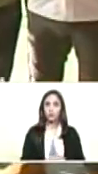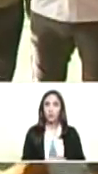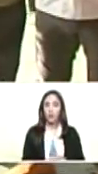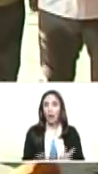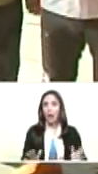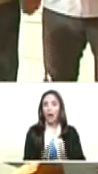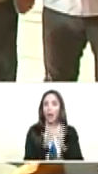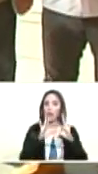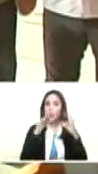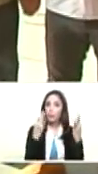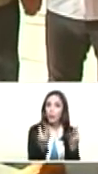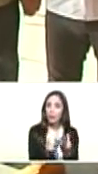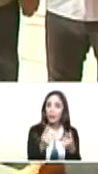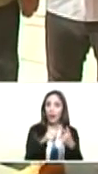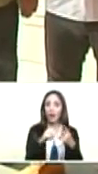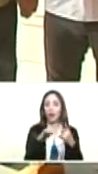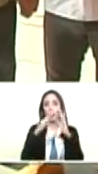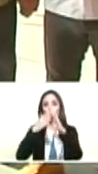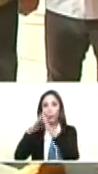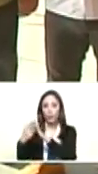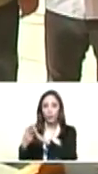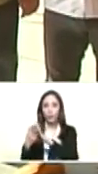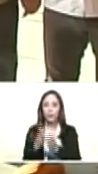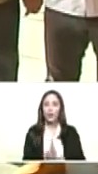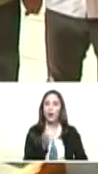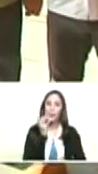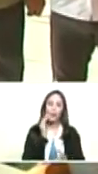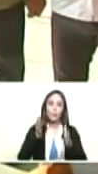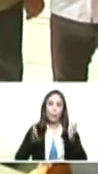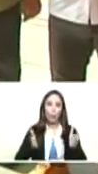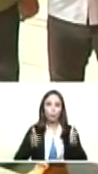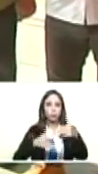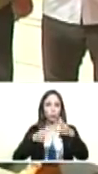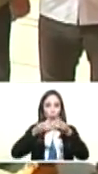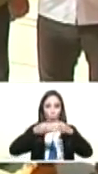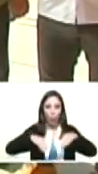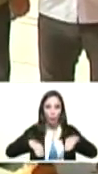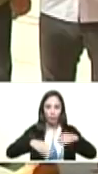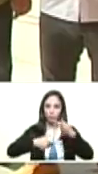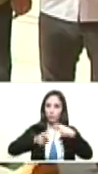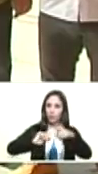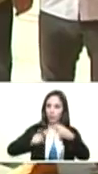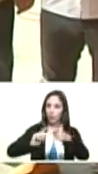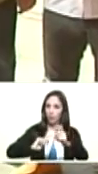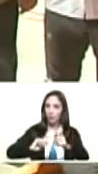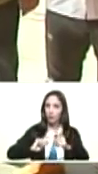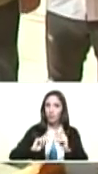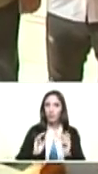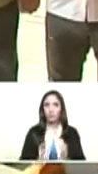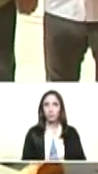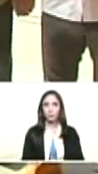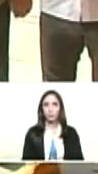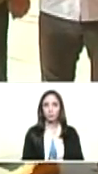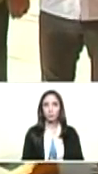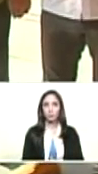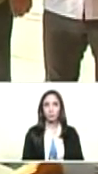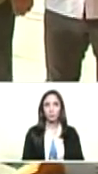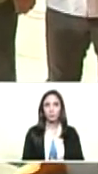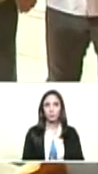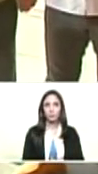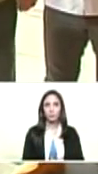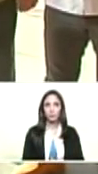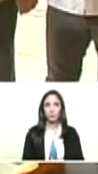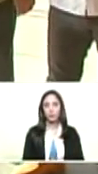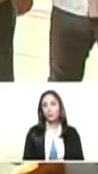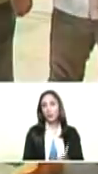la comunidad. Y si nosotros llegamos con ese cartón de huevo en los CLAP a la familia, y si llegamos con la